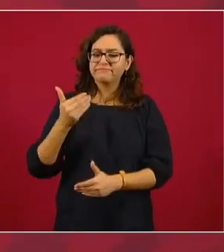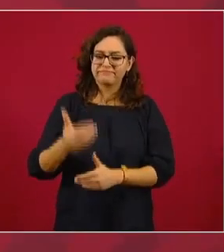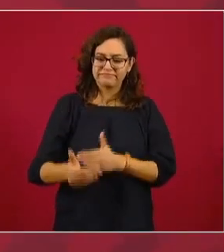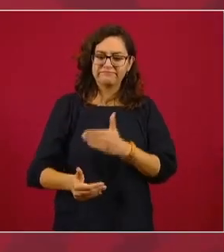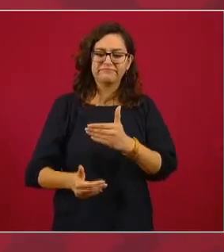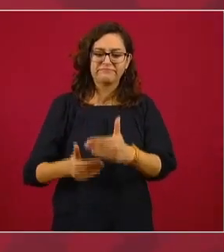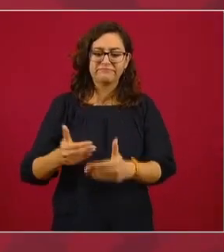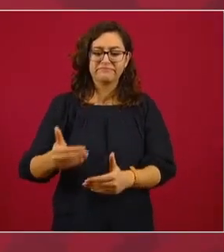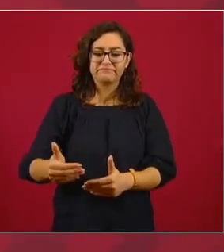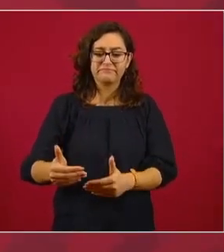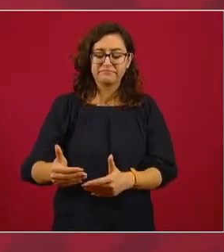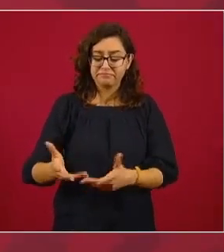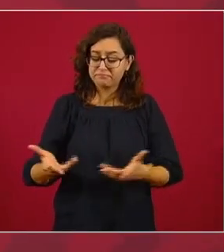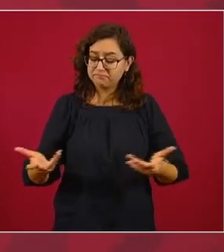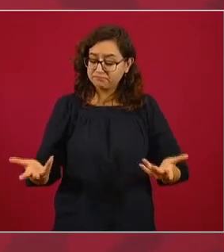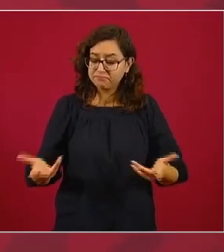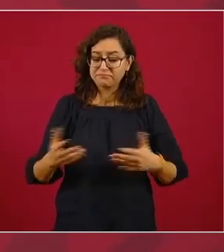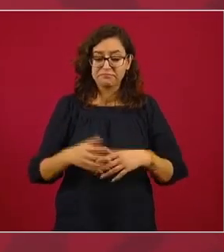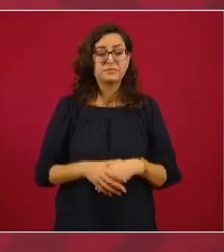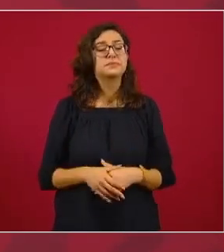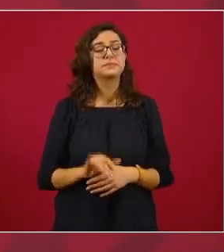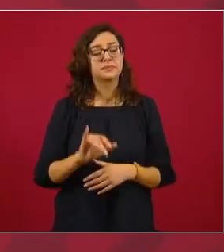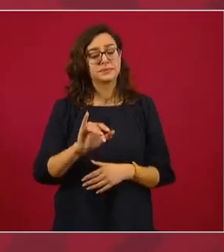Por eso sí,